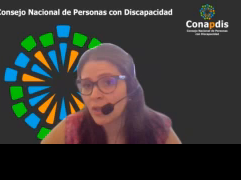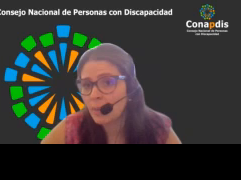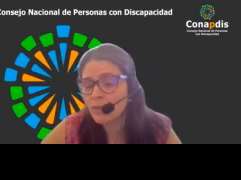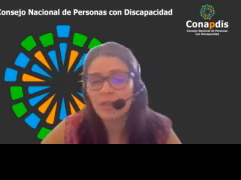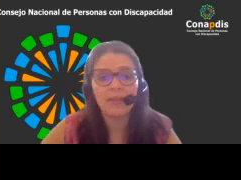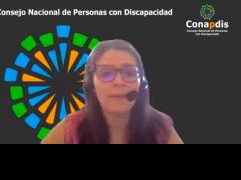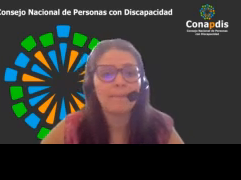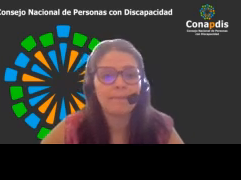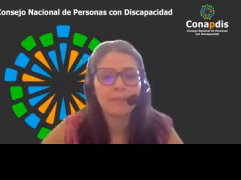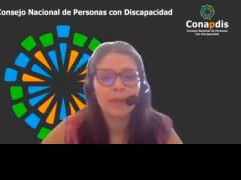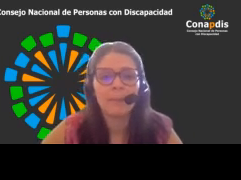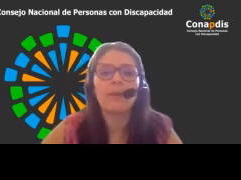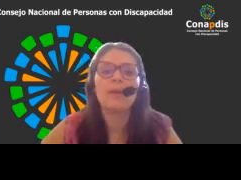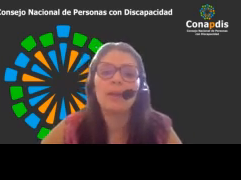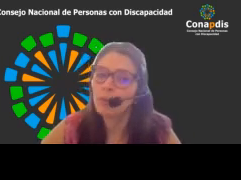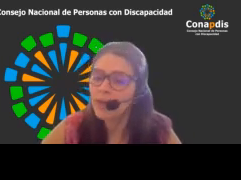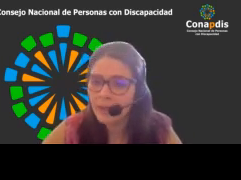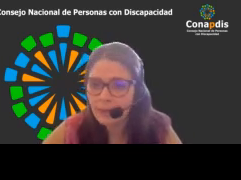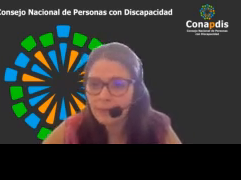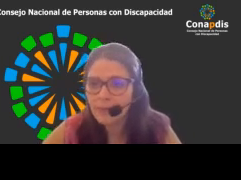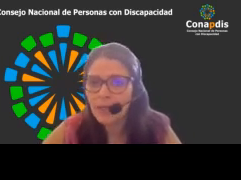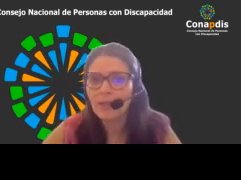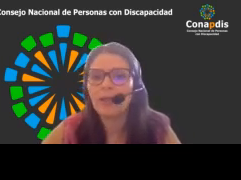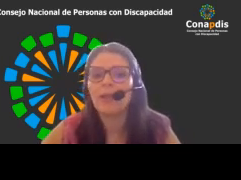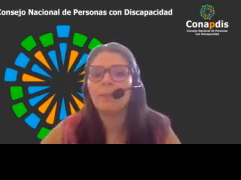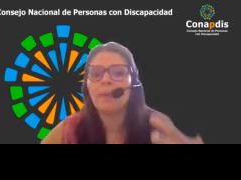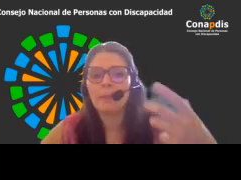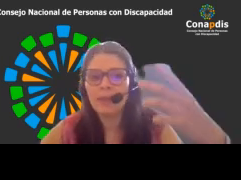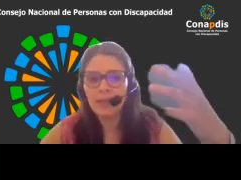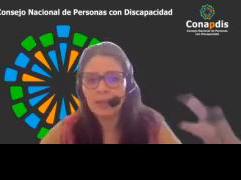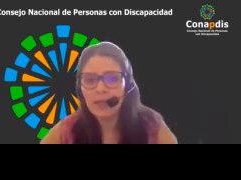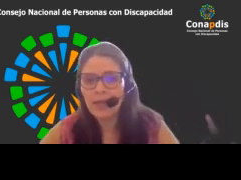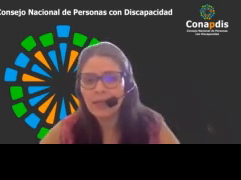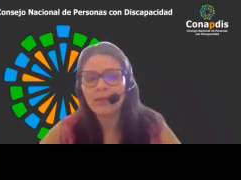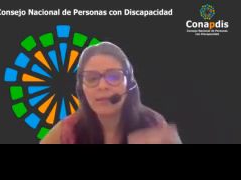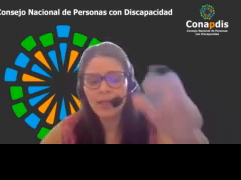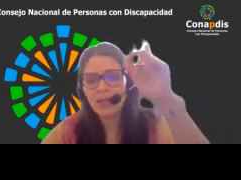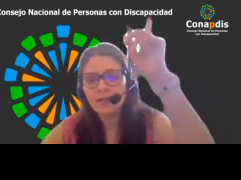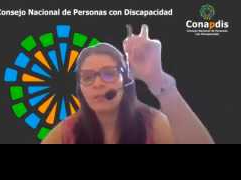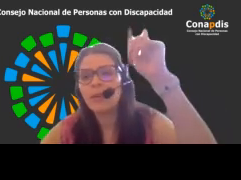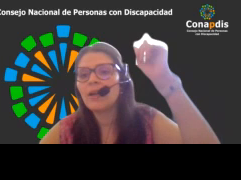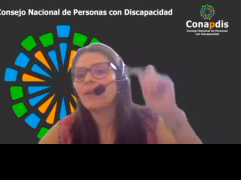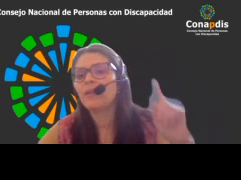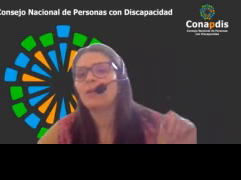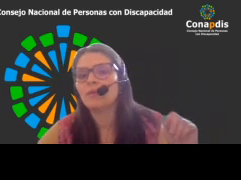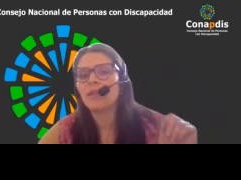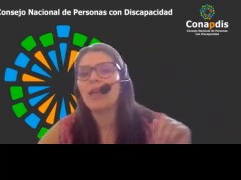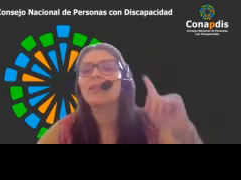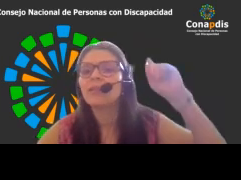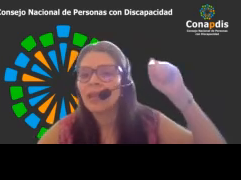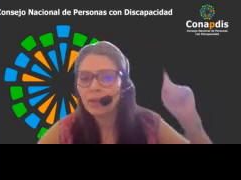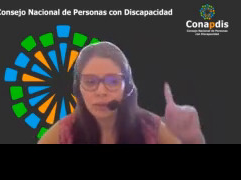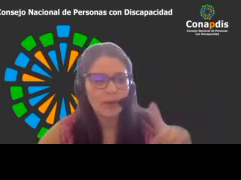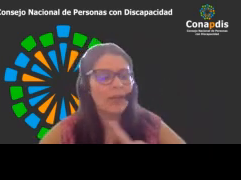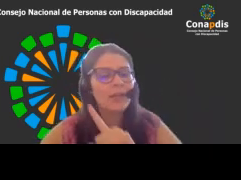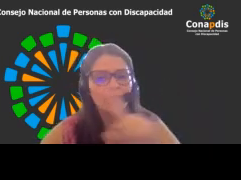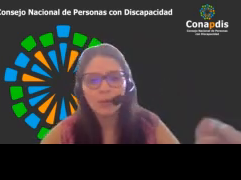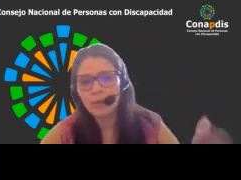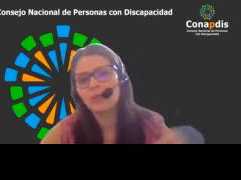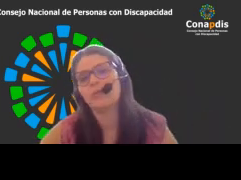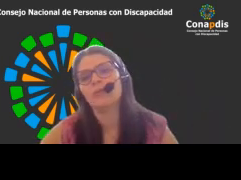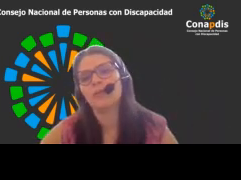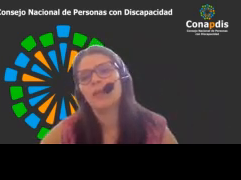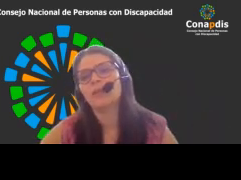no sabemos que sea pero el lugar tiene que permitirle a ella sí ella sí puede ir a venderlos en tanto